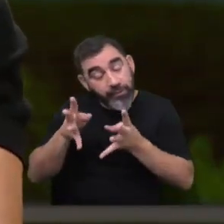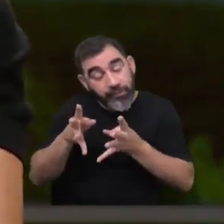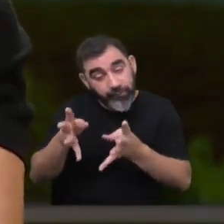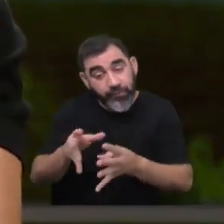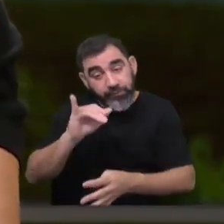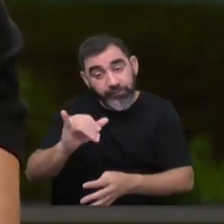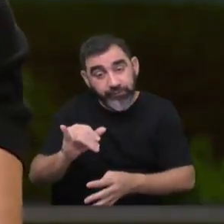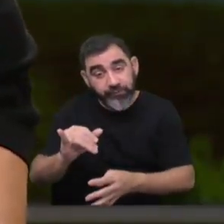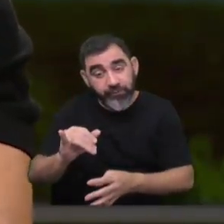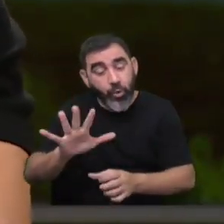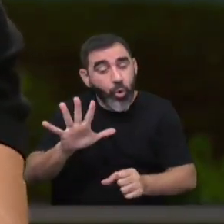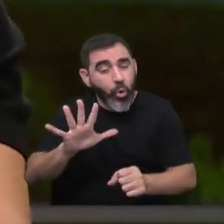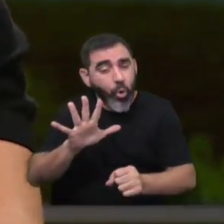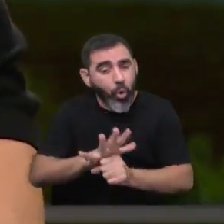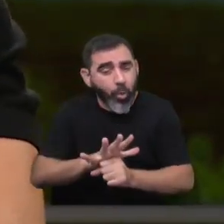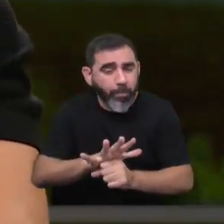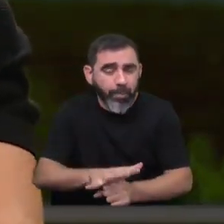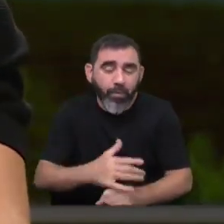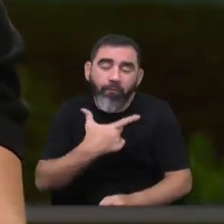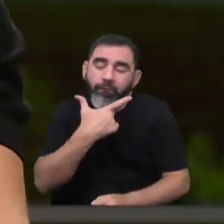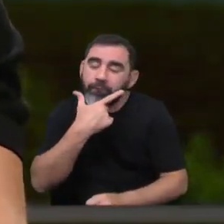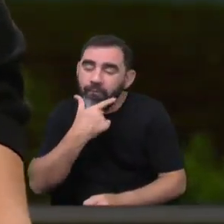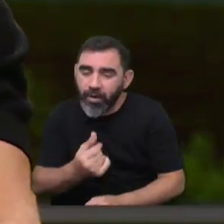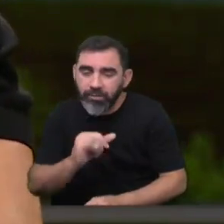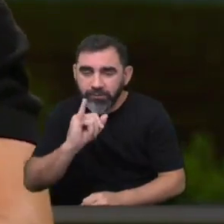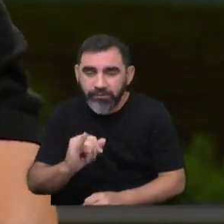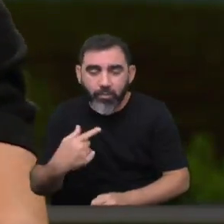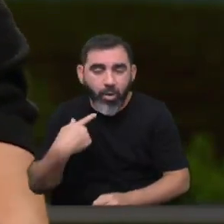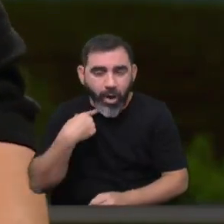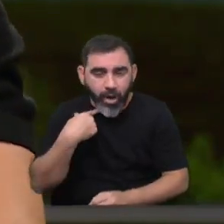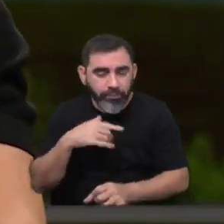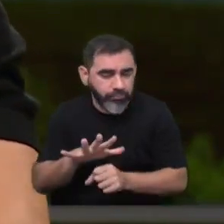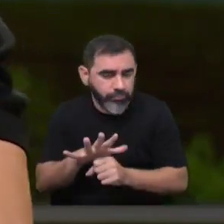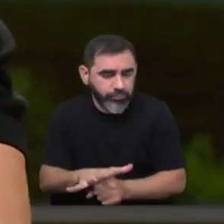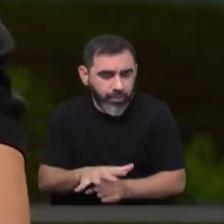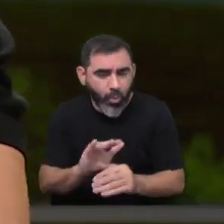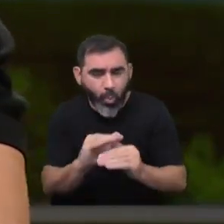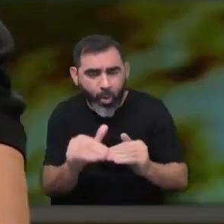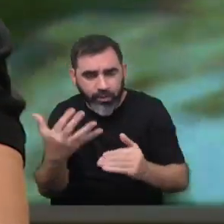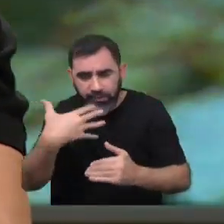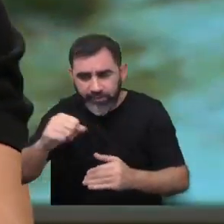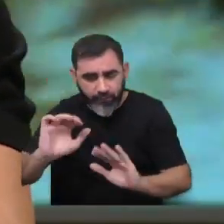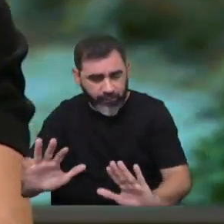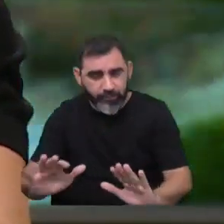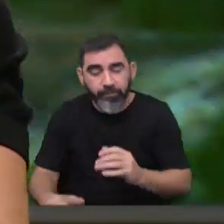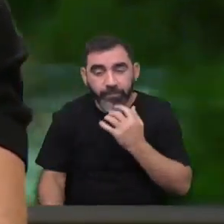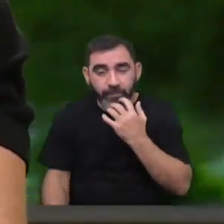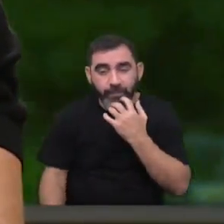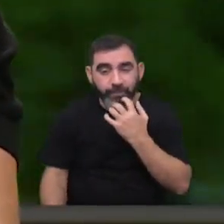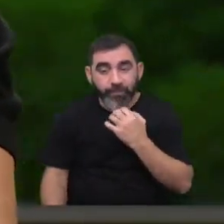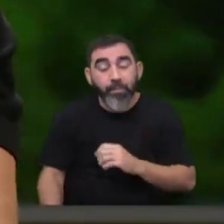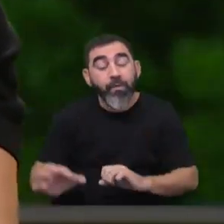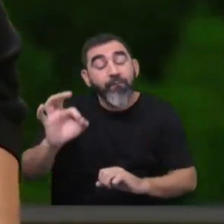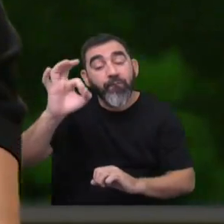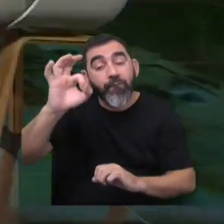que es comprimirlo, eso es relativamente fácil porque se hace con todos los gases, ¿no? Se comprimen y se almacenan y se transportan de esa manera. Bajar la